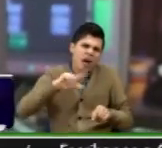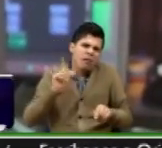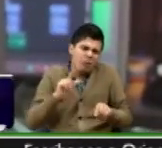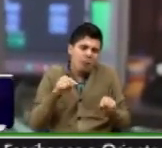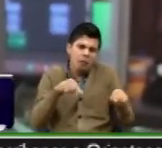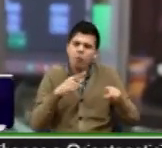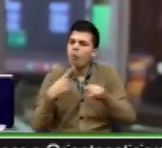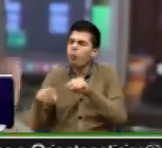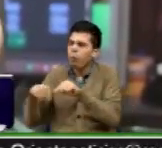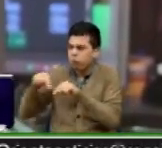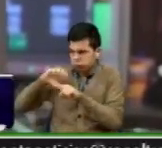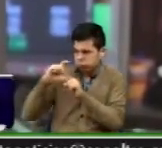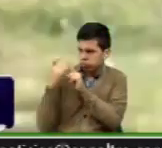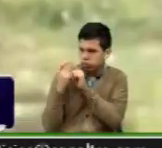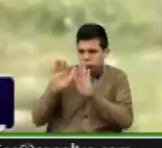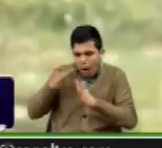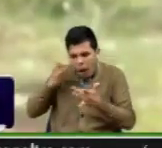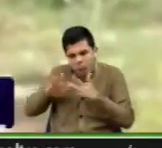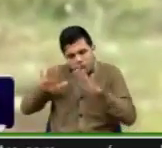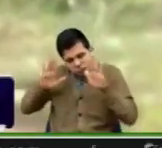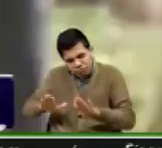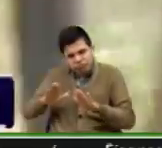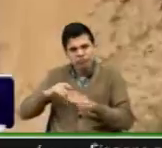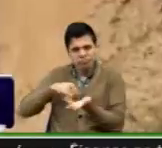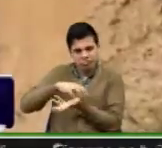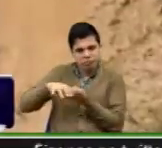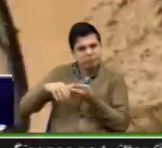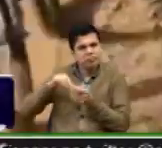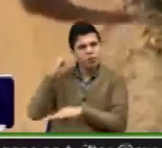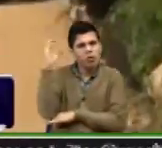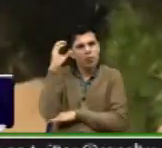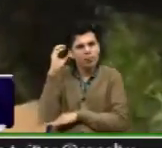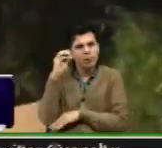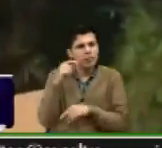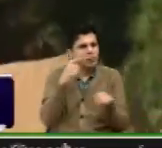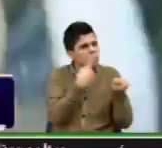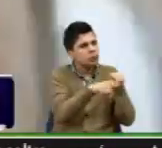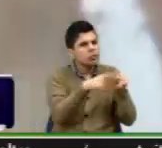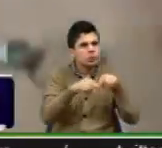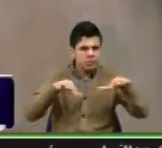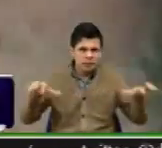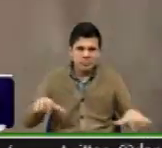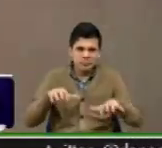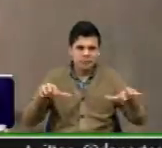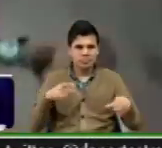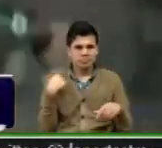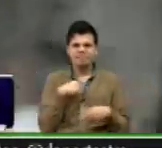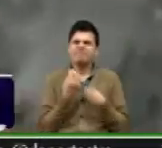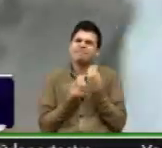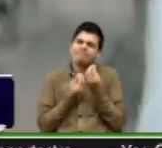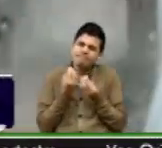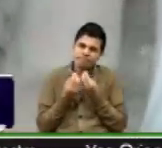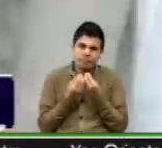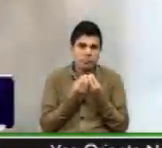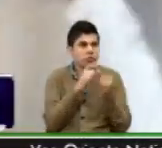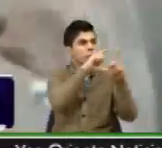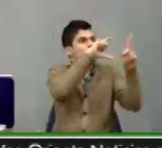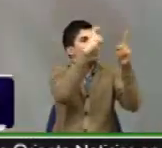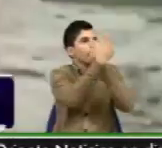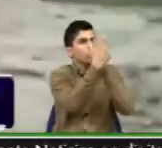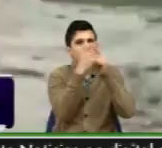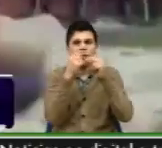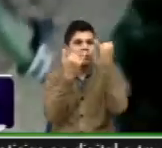como multicultural y sea así como un jardín muy, muy diverso de muchas cosas, ¿no? Entonces lo que hacemos es contraponer tradición